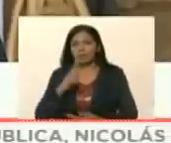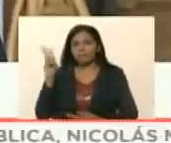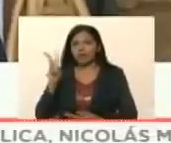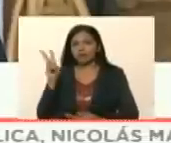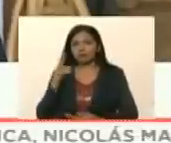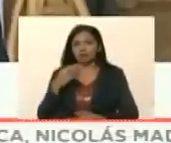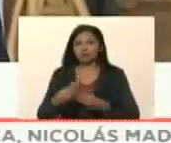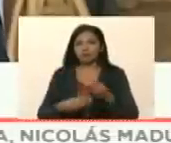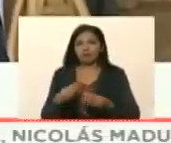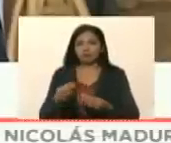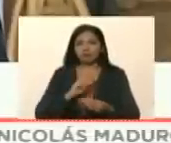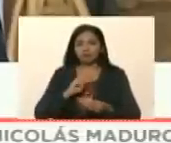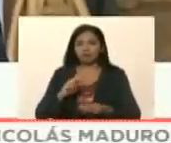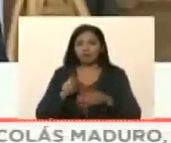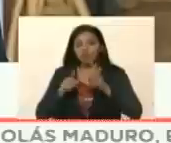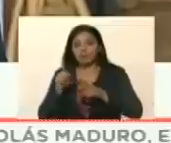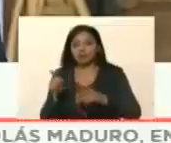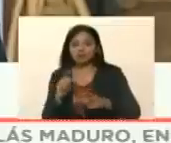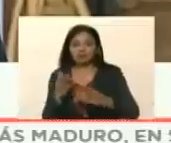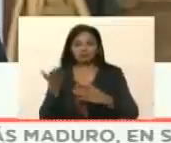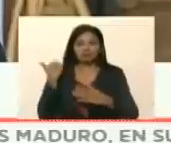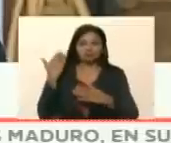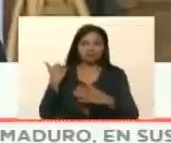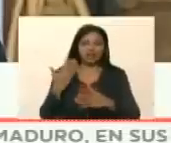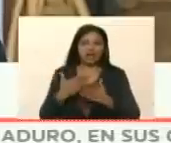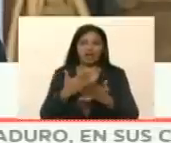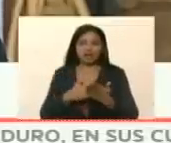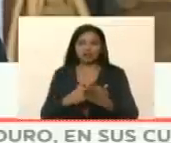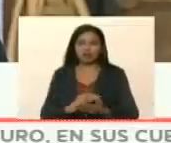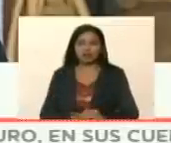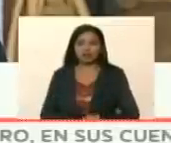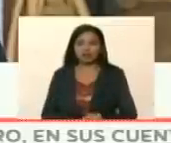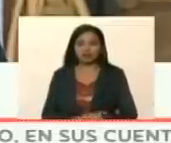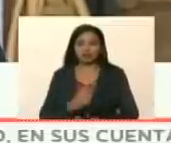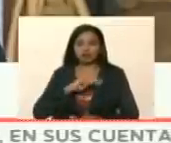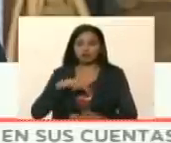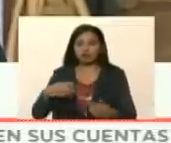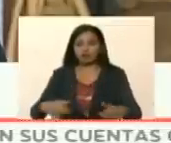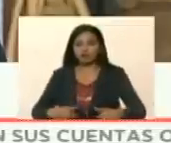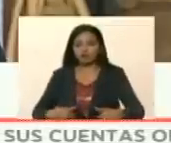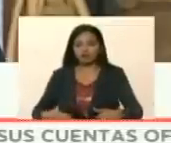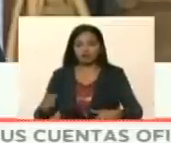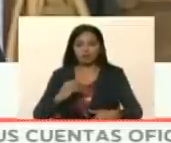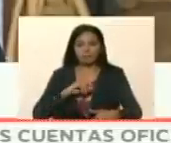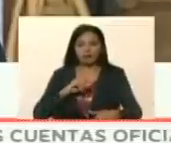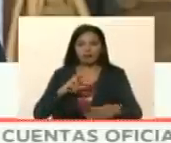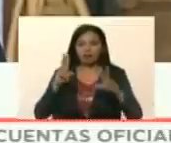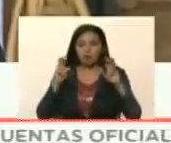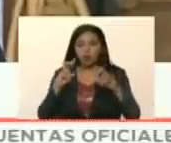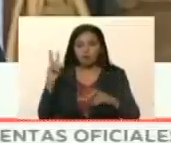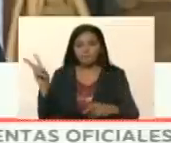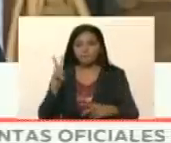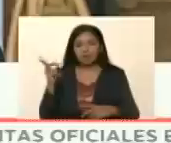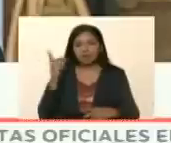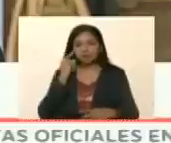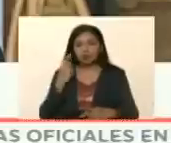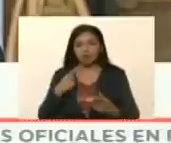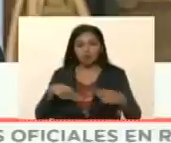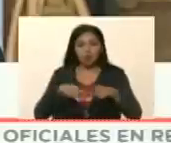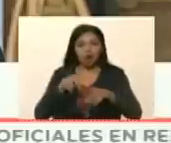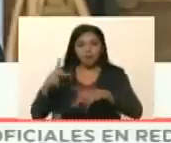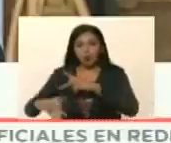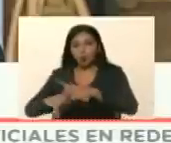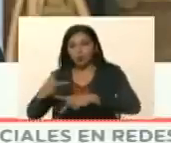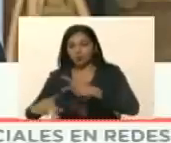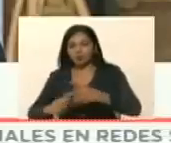rentista, petrolera dependiente, quedó atrás. Ahora estamos en el esfuerzo por una nueva Venezuela, una Venezuela